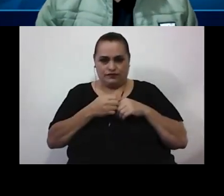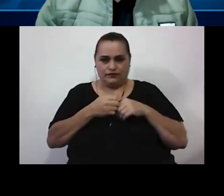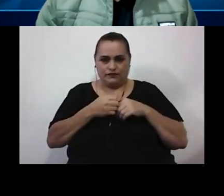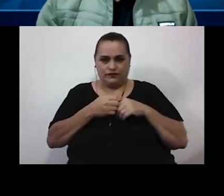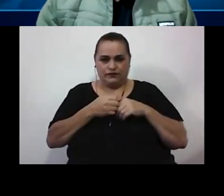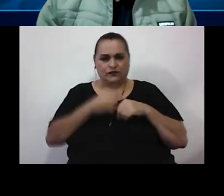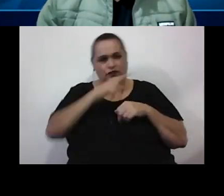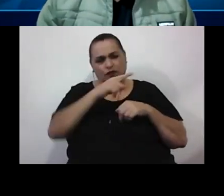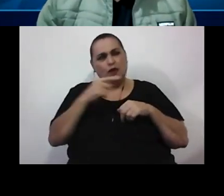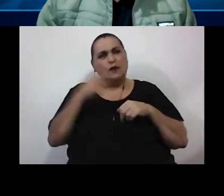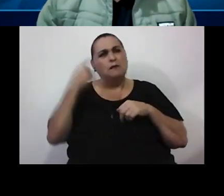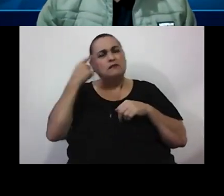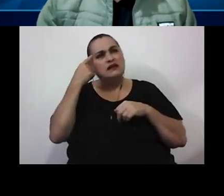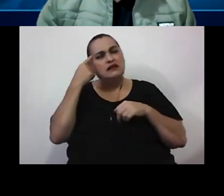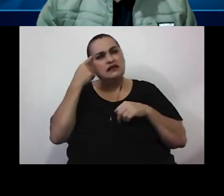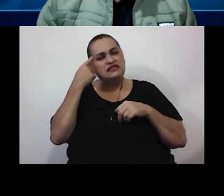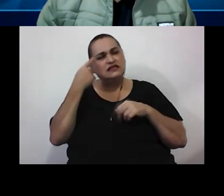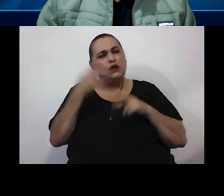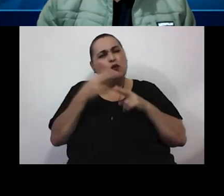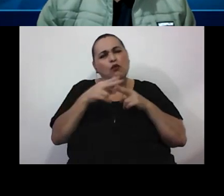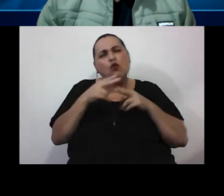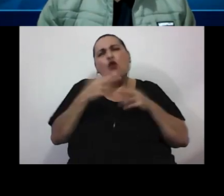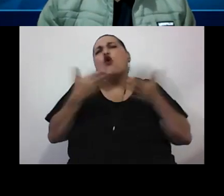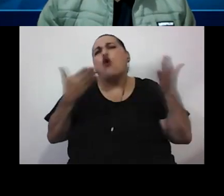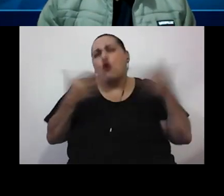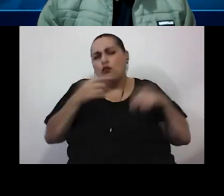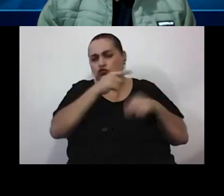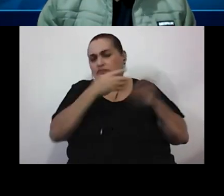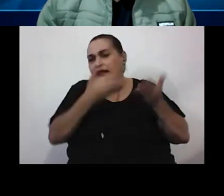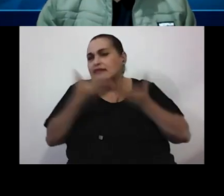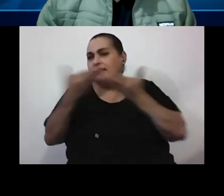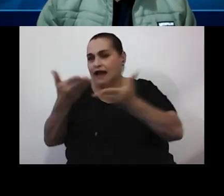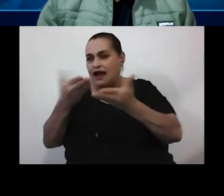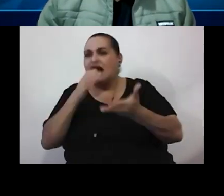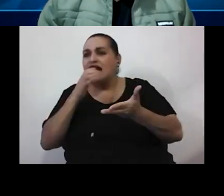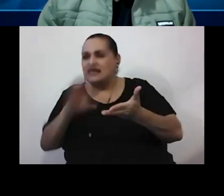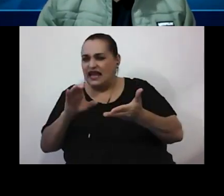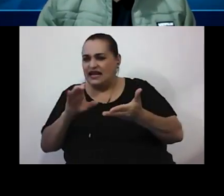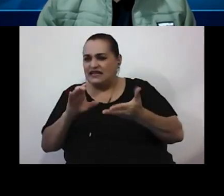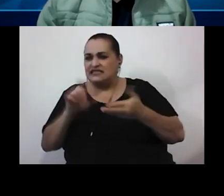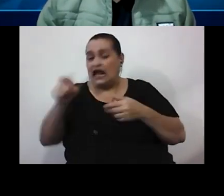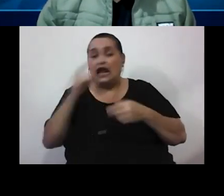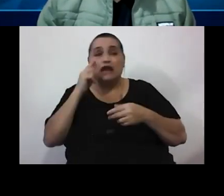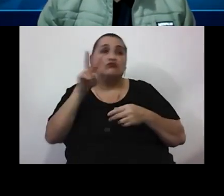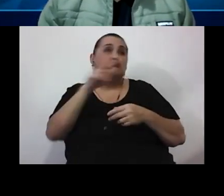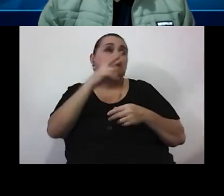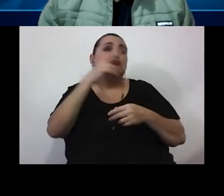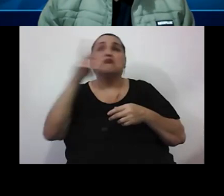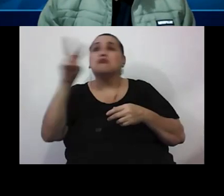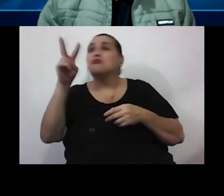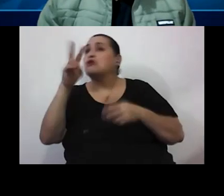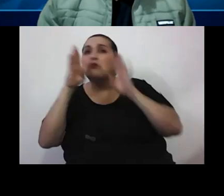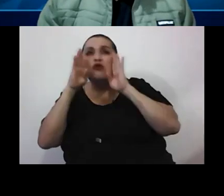un poquito en cómo frente a esa distracción, a esa